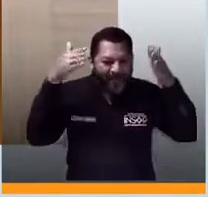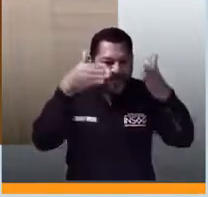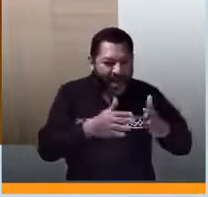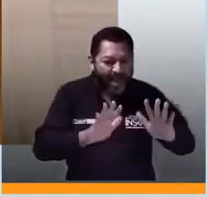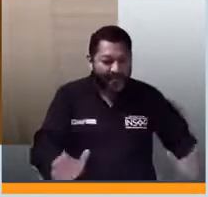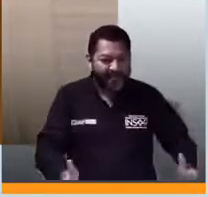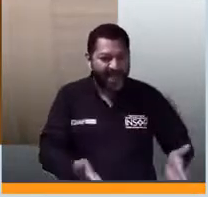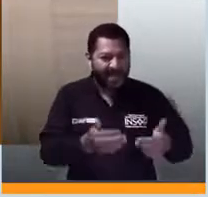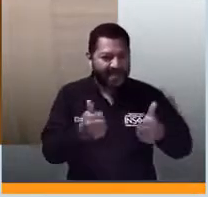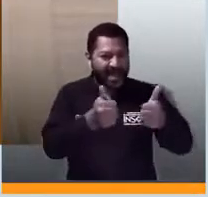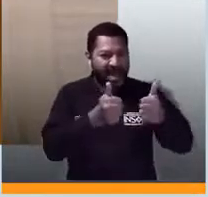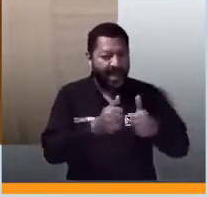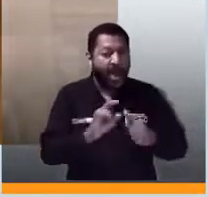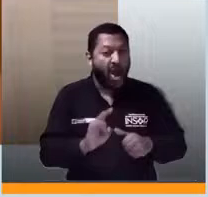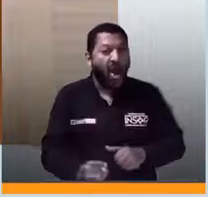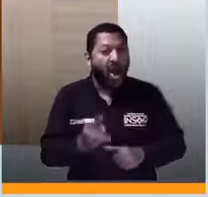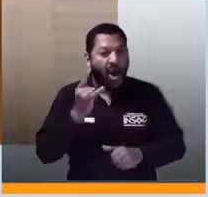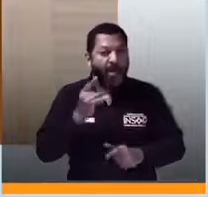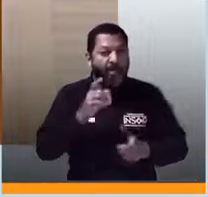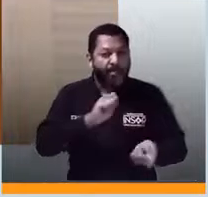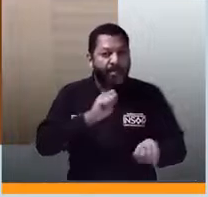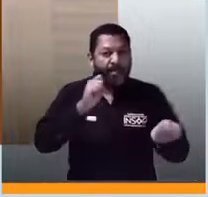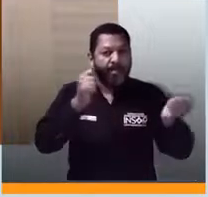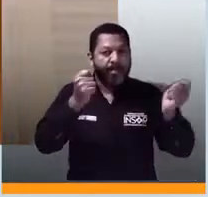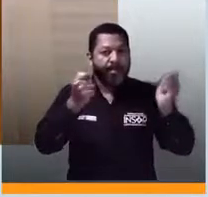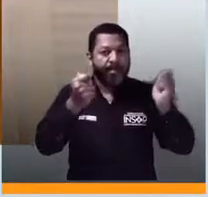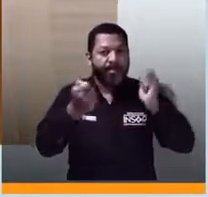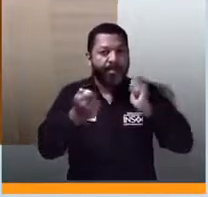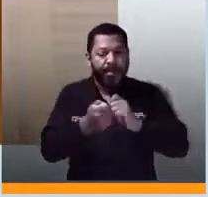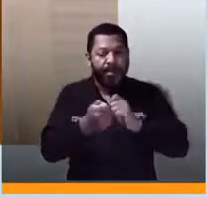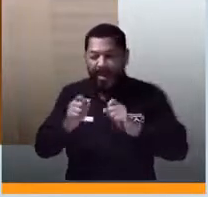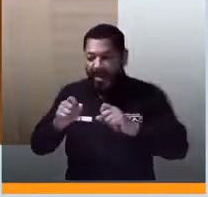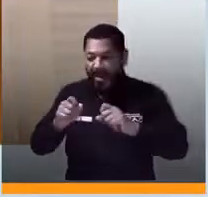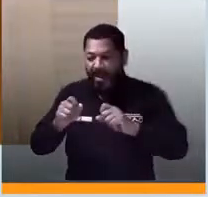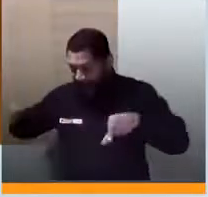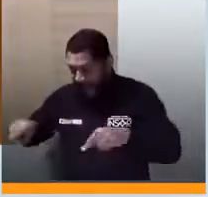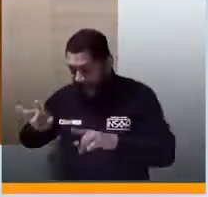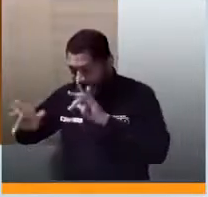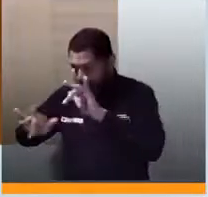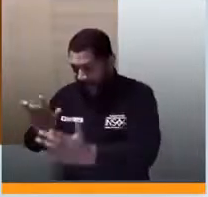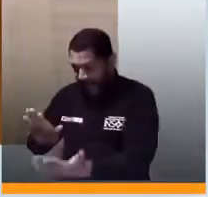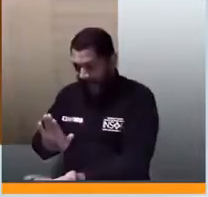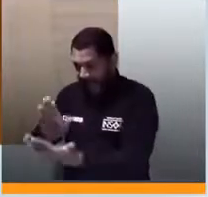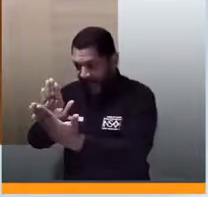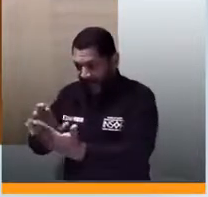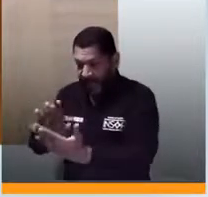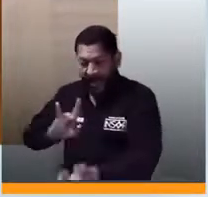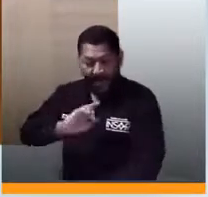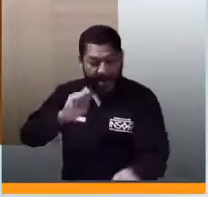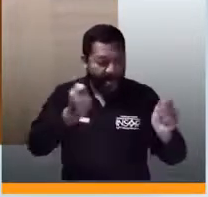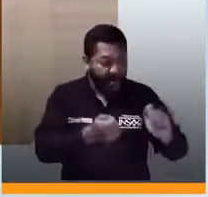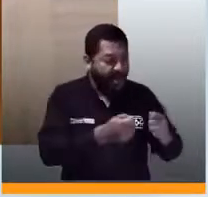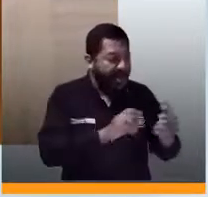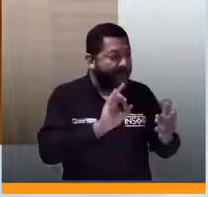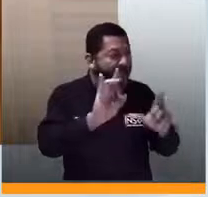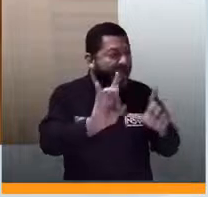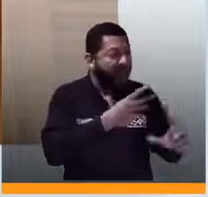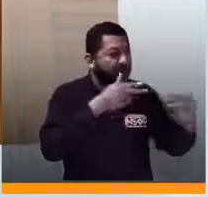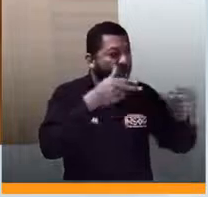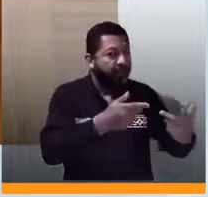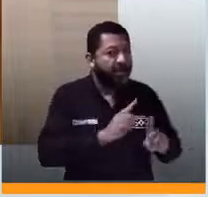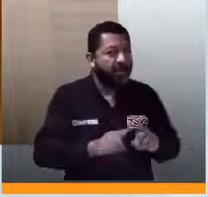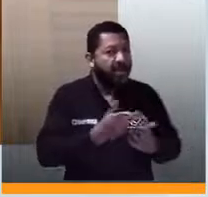bienestar y cómo hacemos el paso de ese campus físico y que la tecnología nos ayude a llevar todos